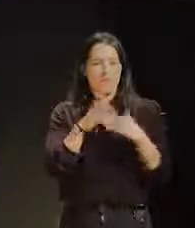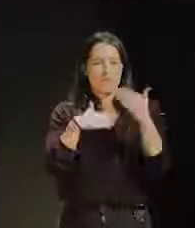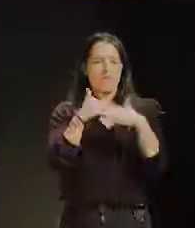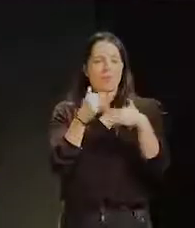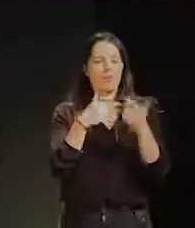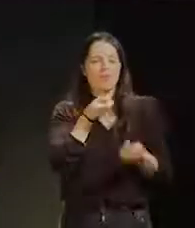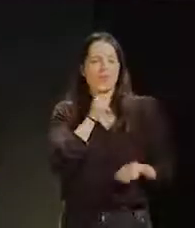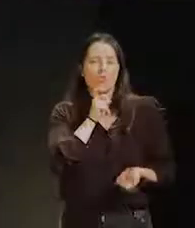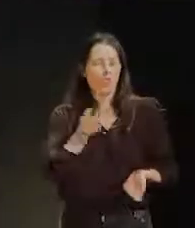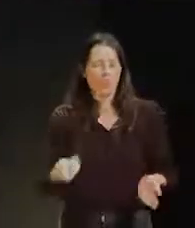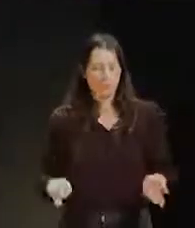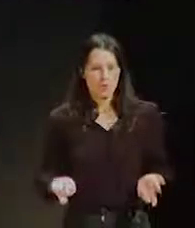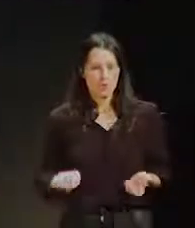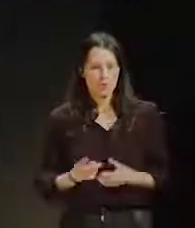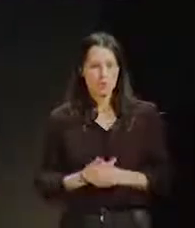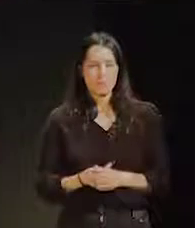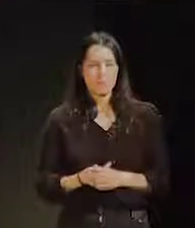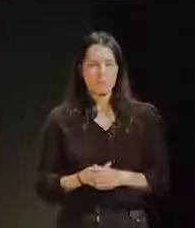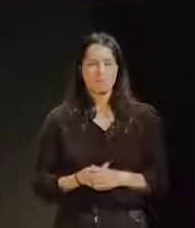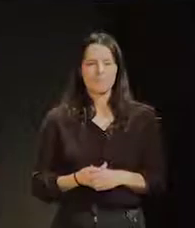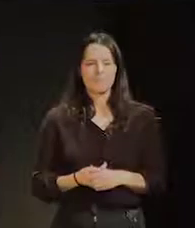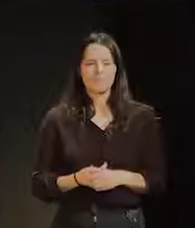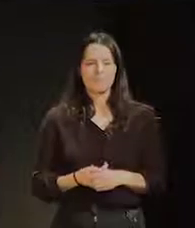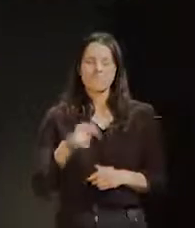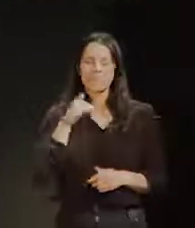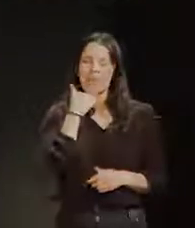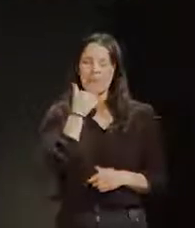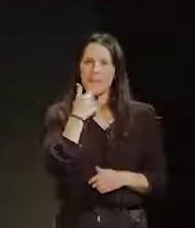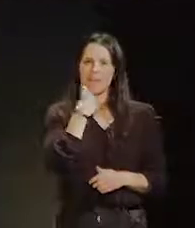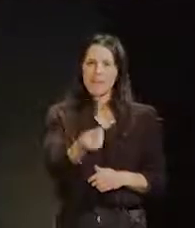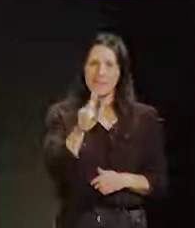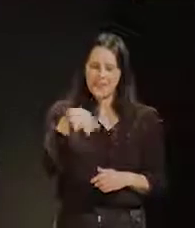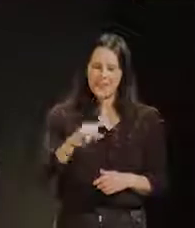Bueno, tú tienes el tuyo. Sí, yo lo tengo, es que no es simple.